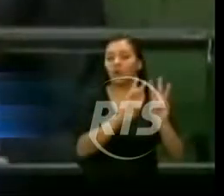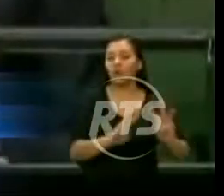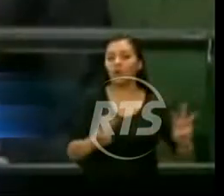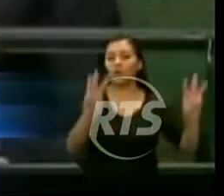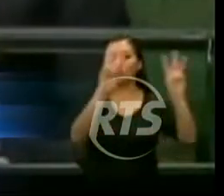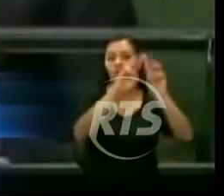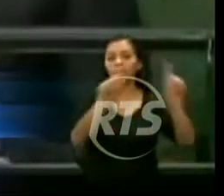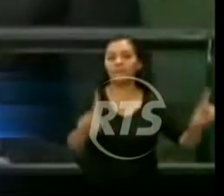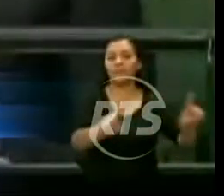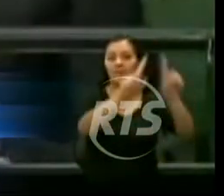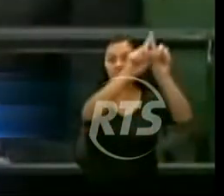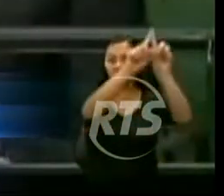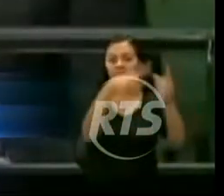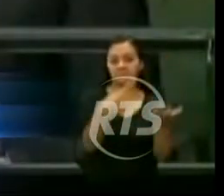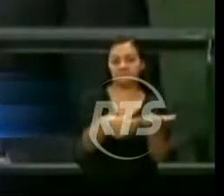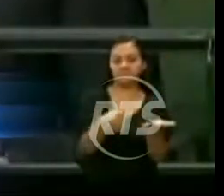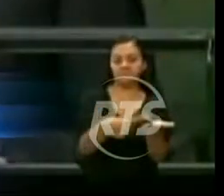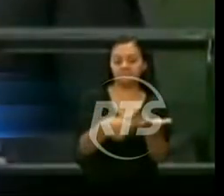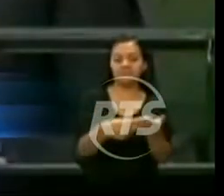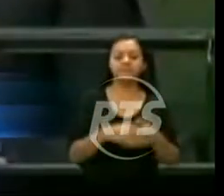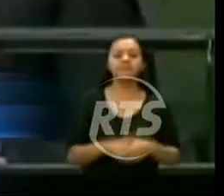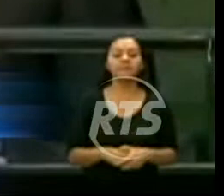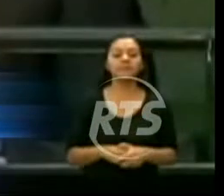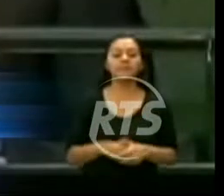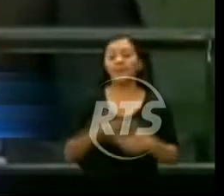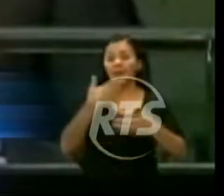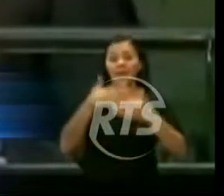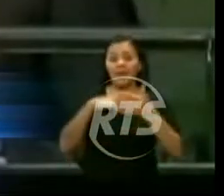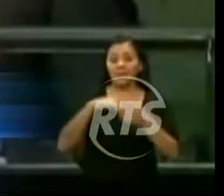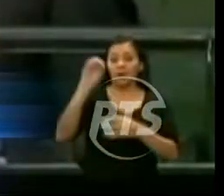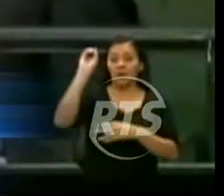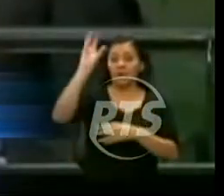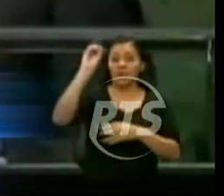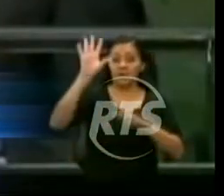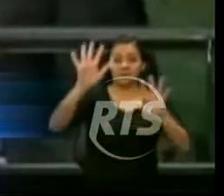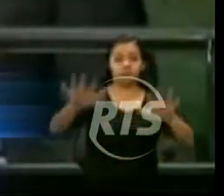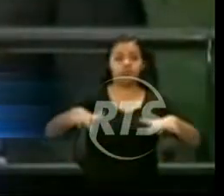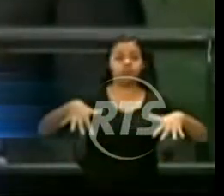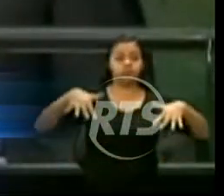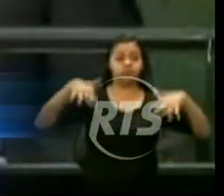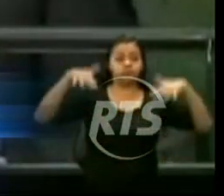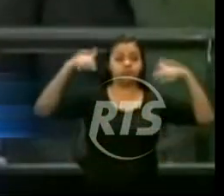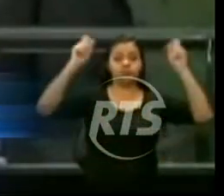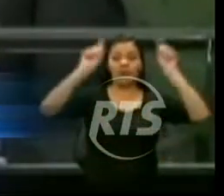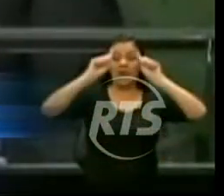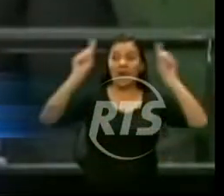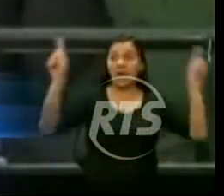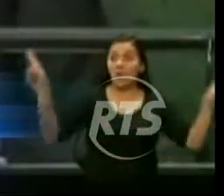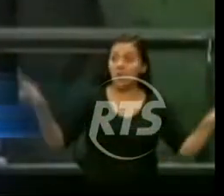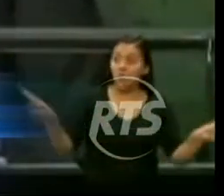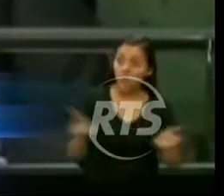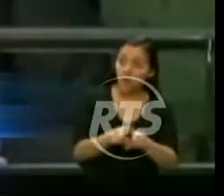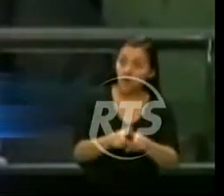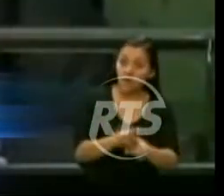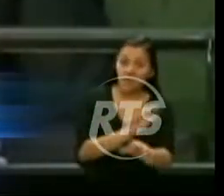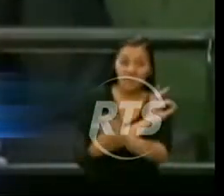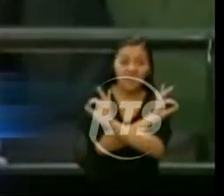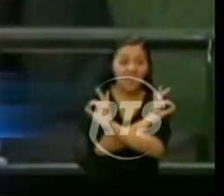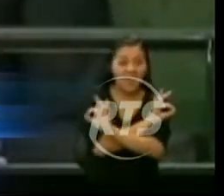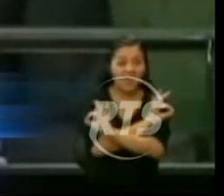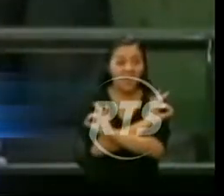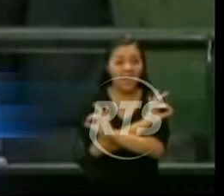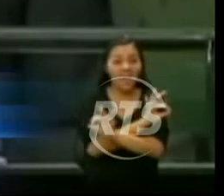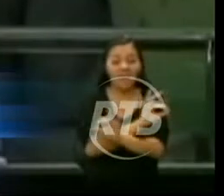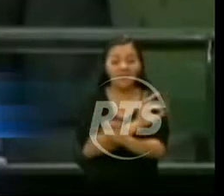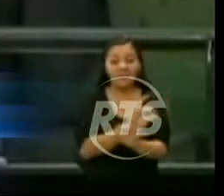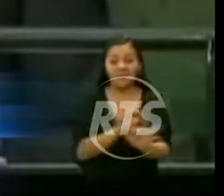París. Si en esta conferencia fracasamos y no logramos acuerdos vinculantes para